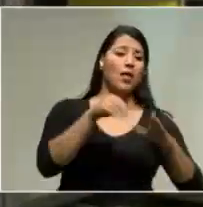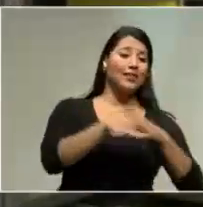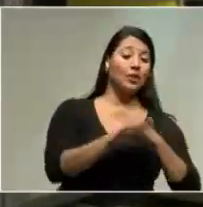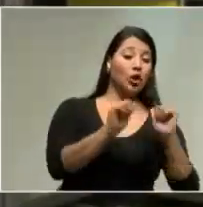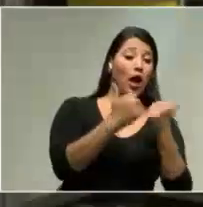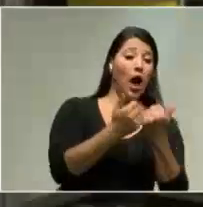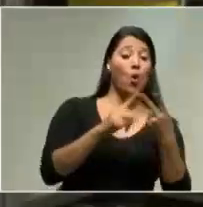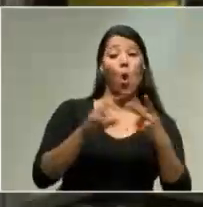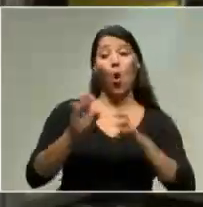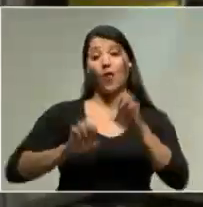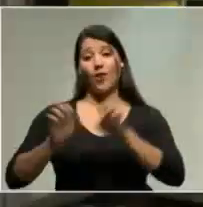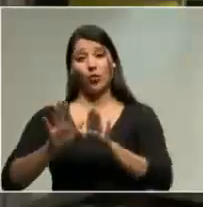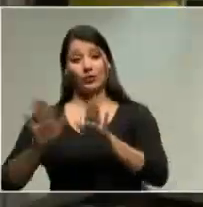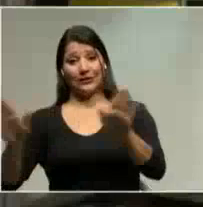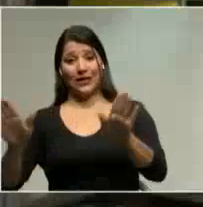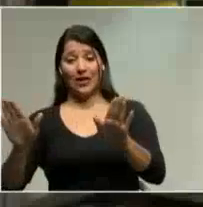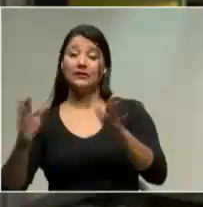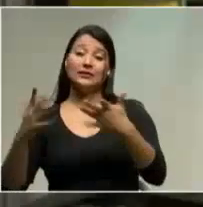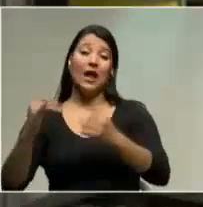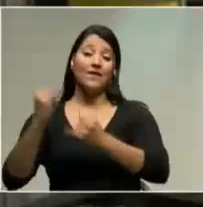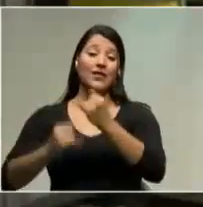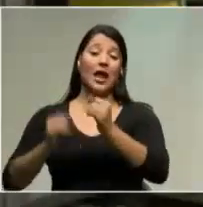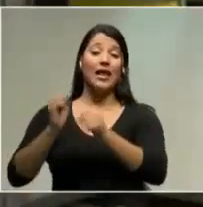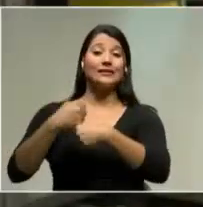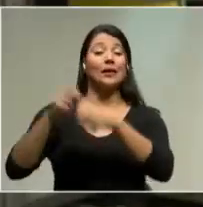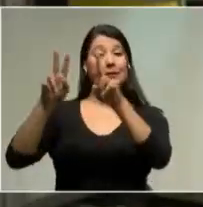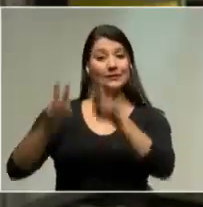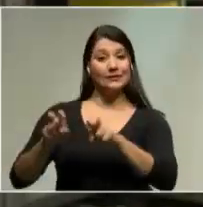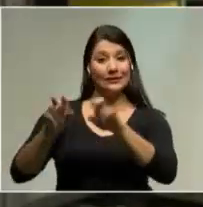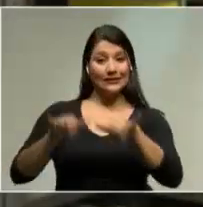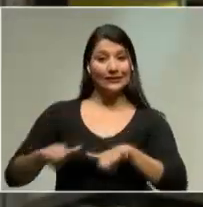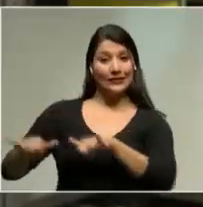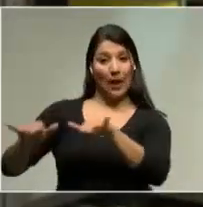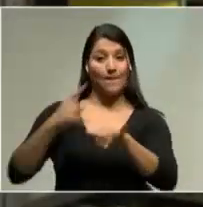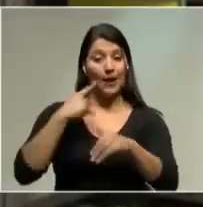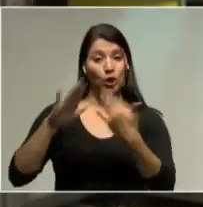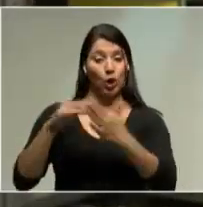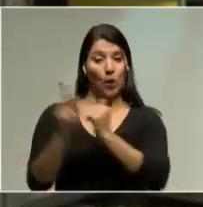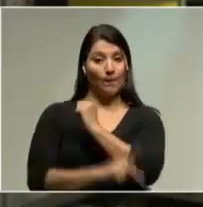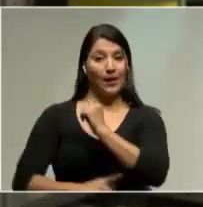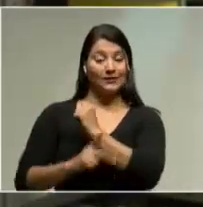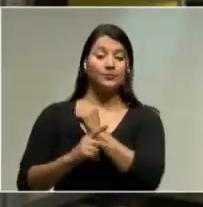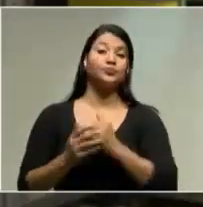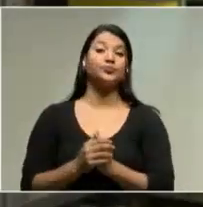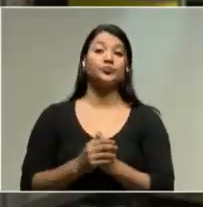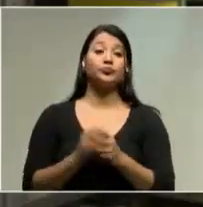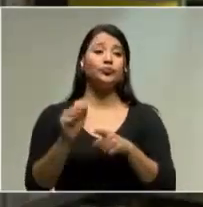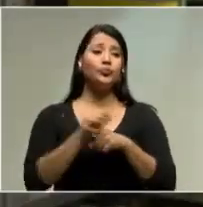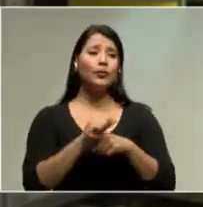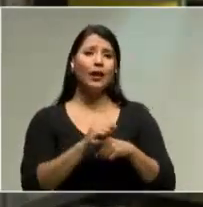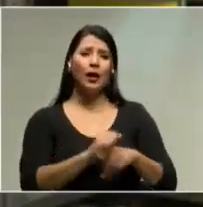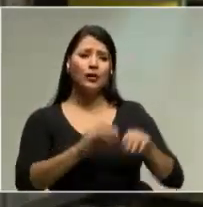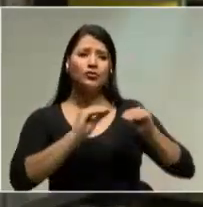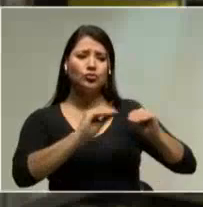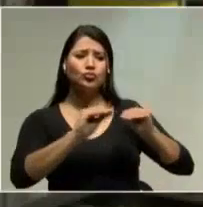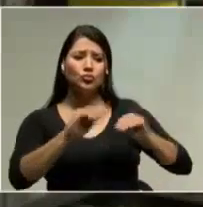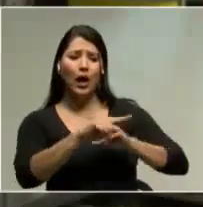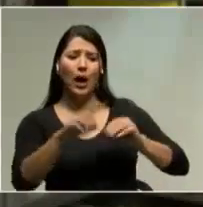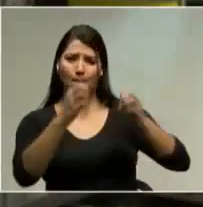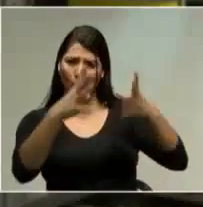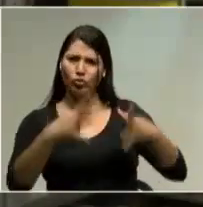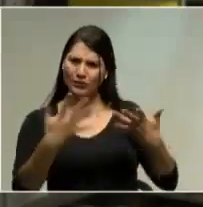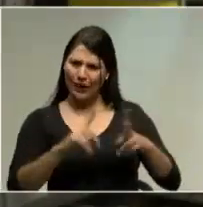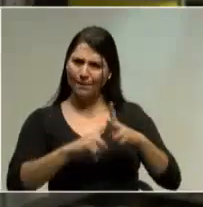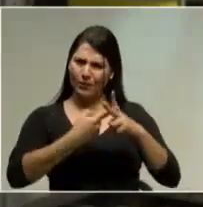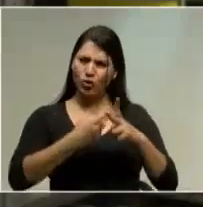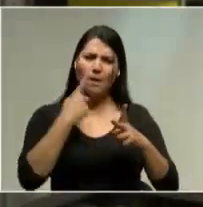hasta la evaluación macro, ¿verdad? Que son las pruebas nacionales estandarizadas. La capacitación se ha venido impartiendo tanto a